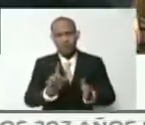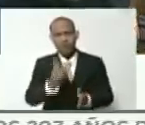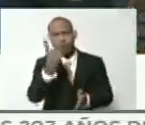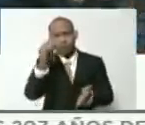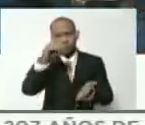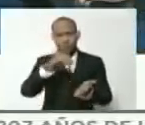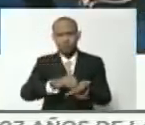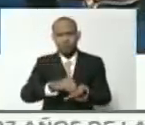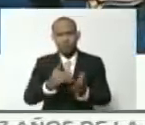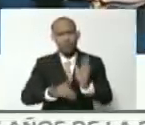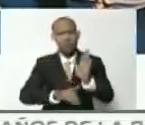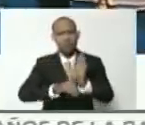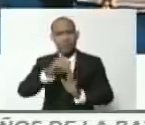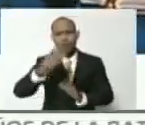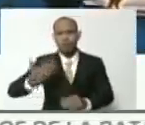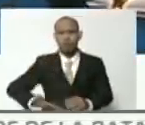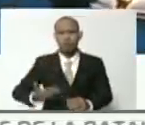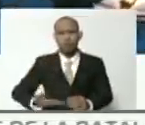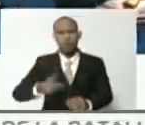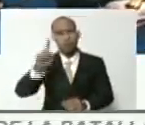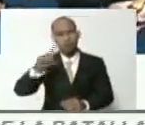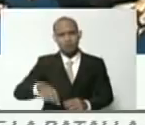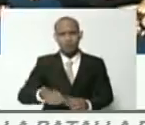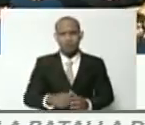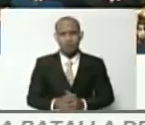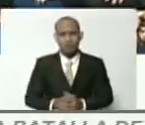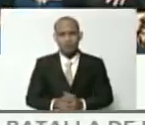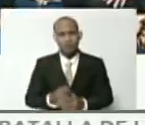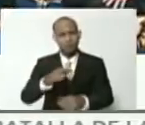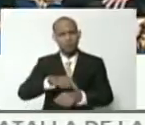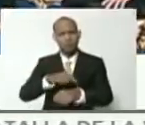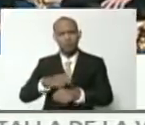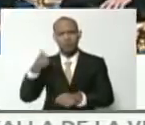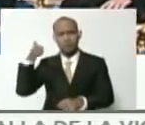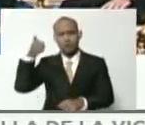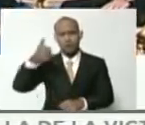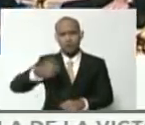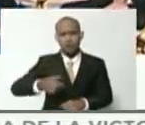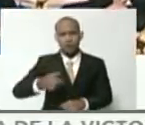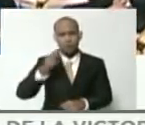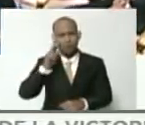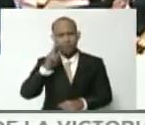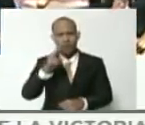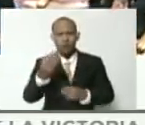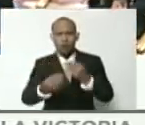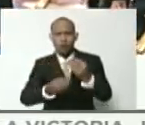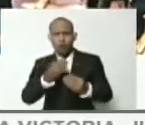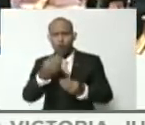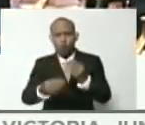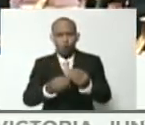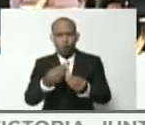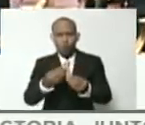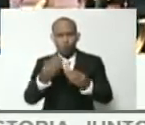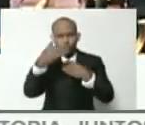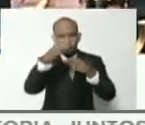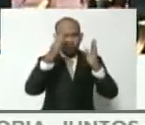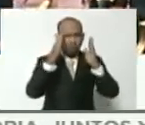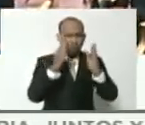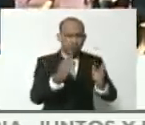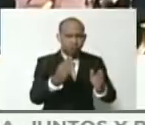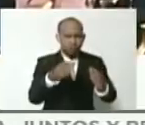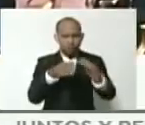de desarrollo, pero también con el tiempo de ver cómo podemos asistir